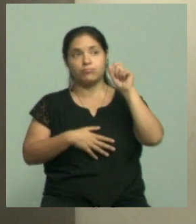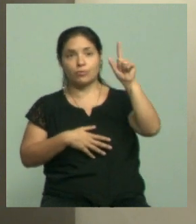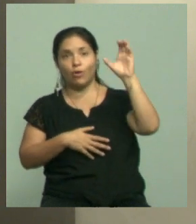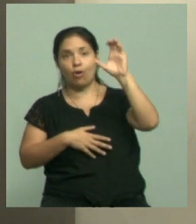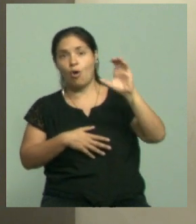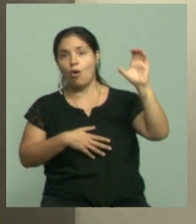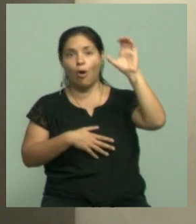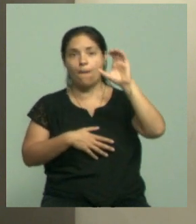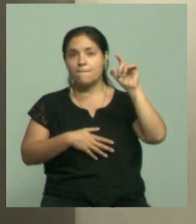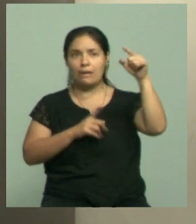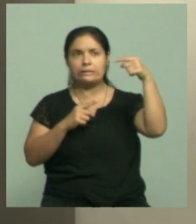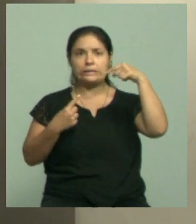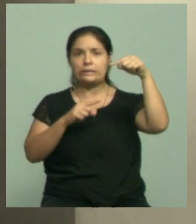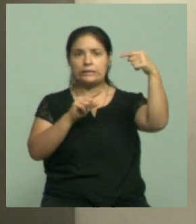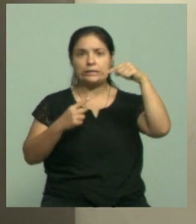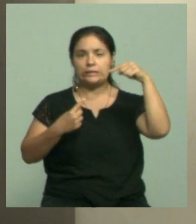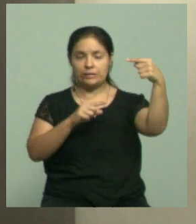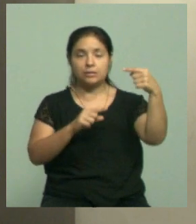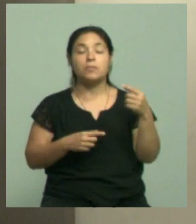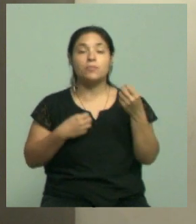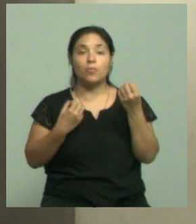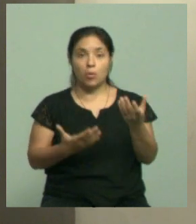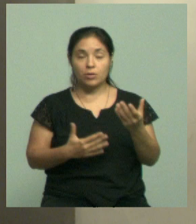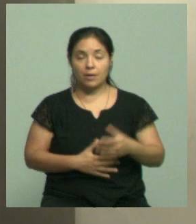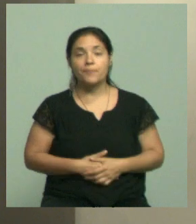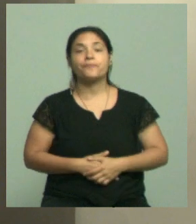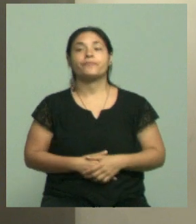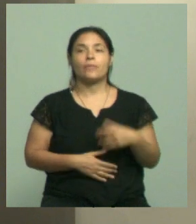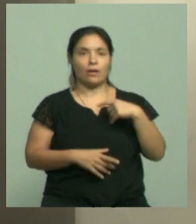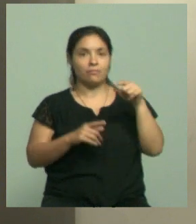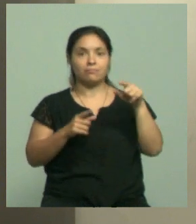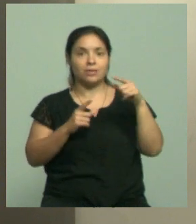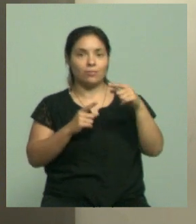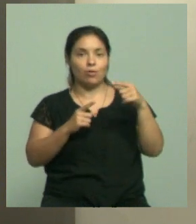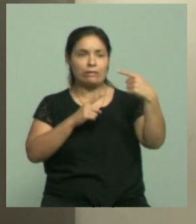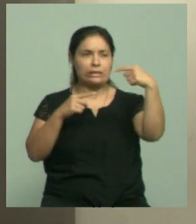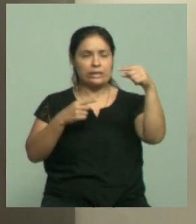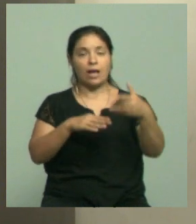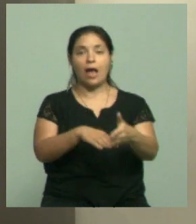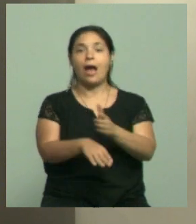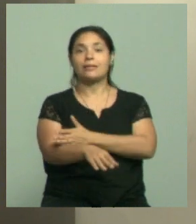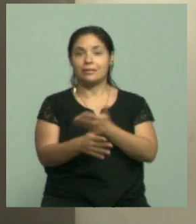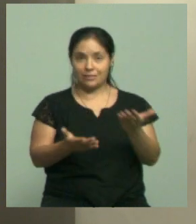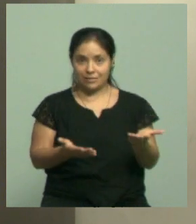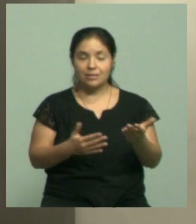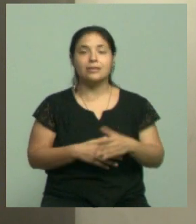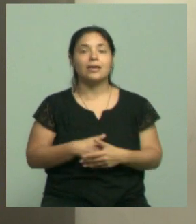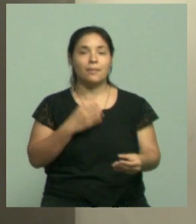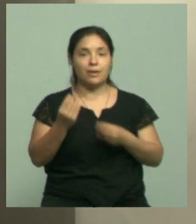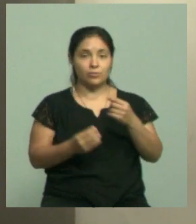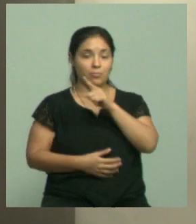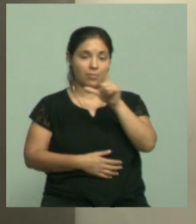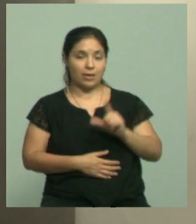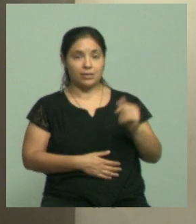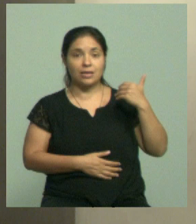sí, en donde previamente a que se dieran esta tensión, retiro y expulsión de embajadores, por ejemplo, Argentina